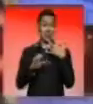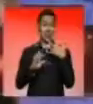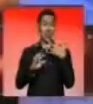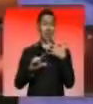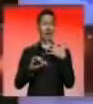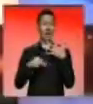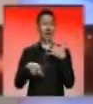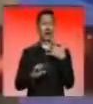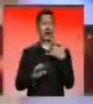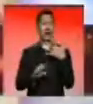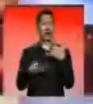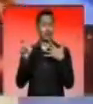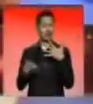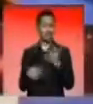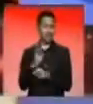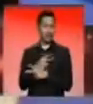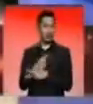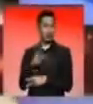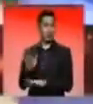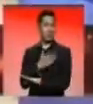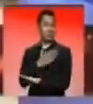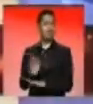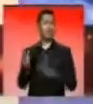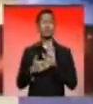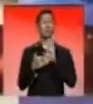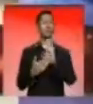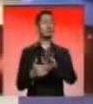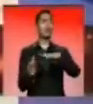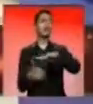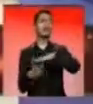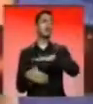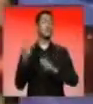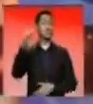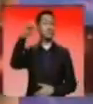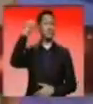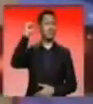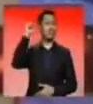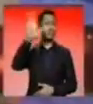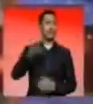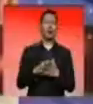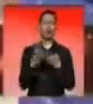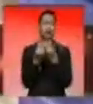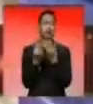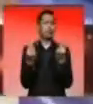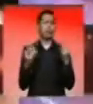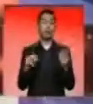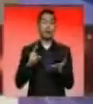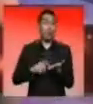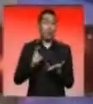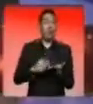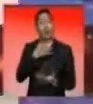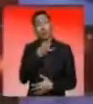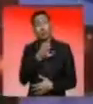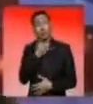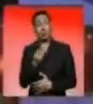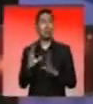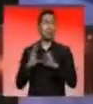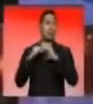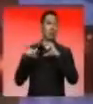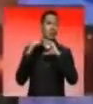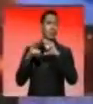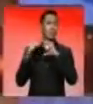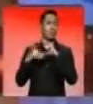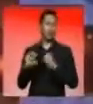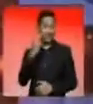musical compartieron un video donde se los ve cocinando. El divertido clip tiene miles de me gusta y ni qué decir de los comentarios. Veamos